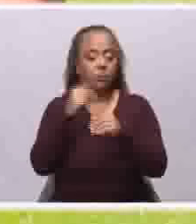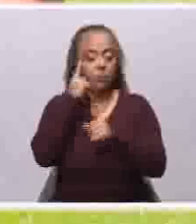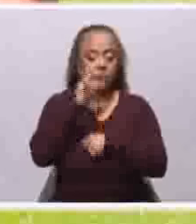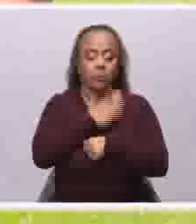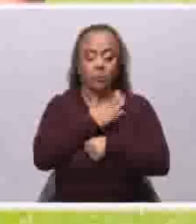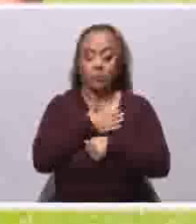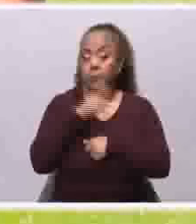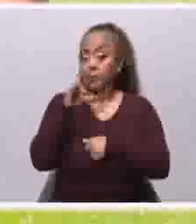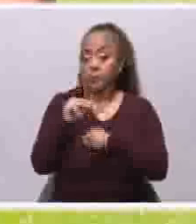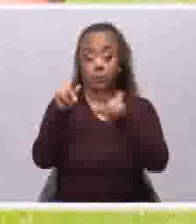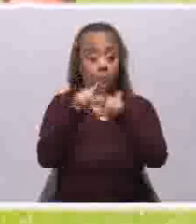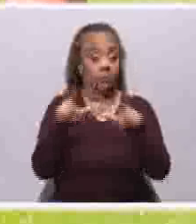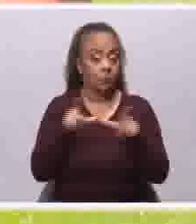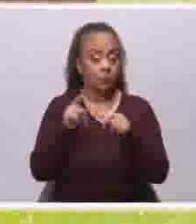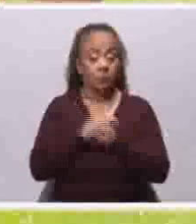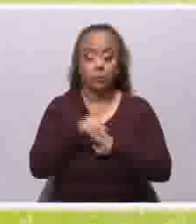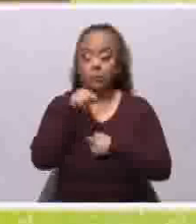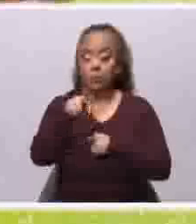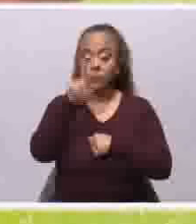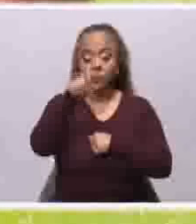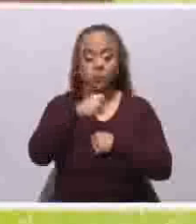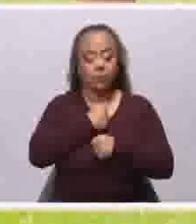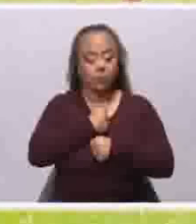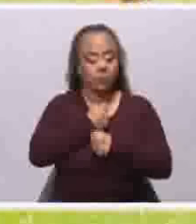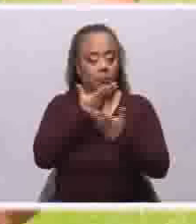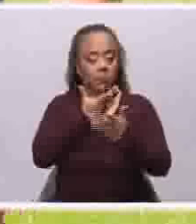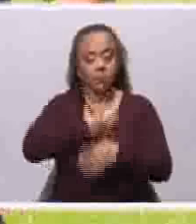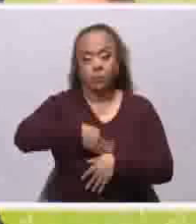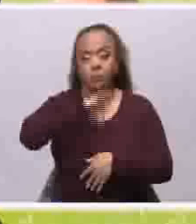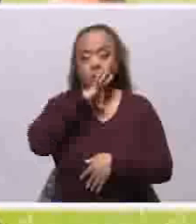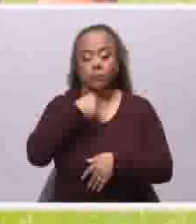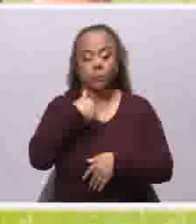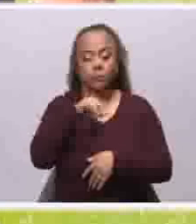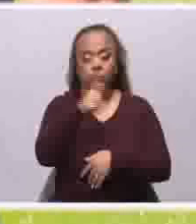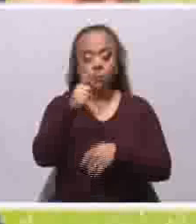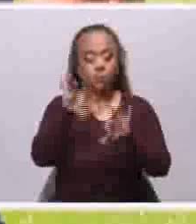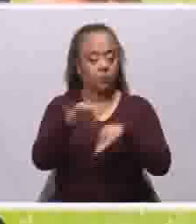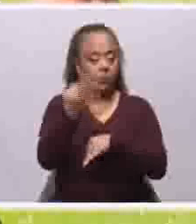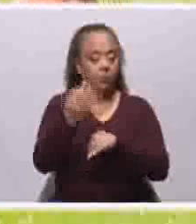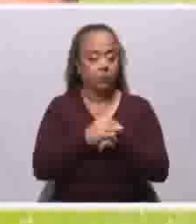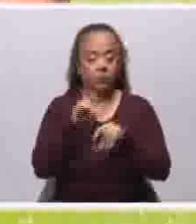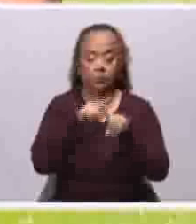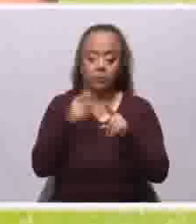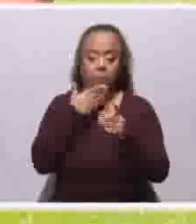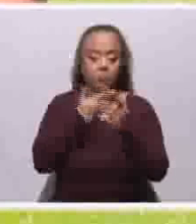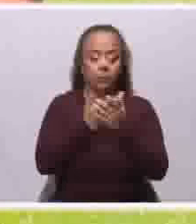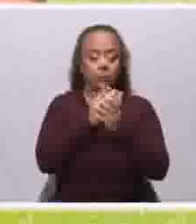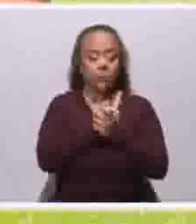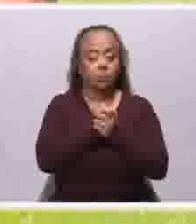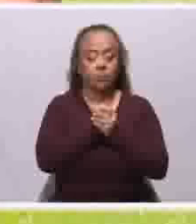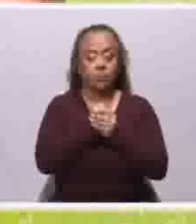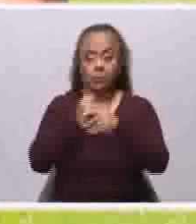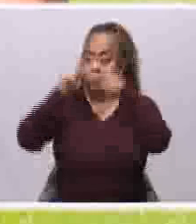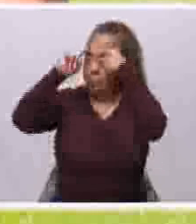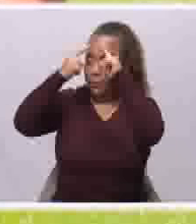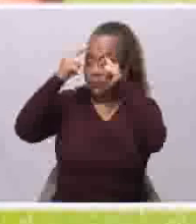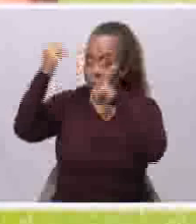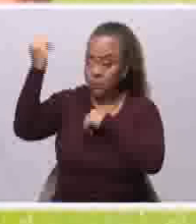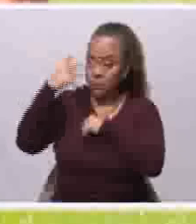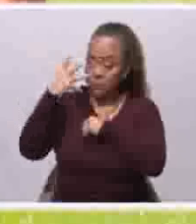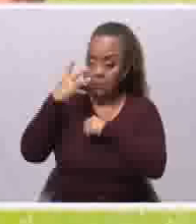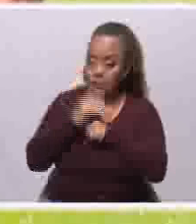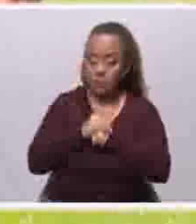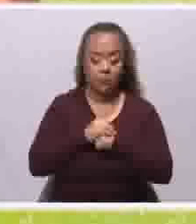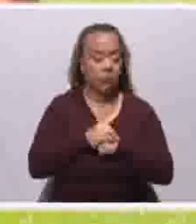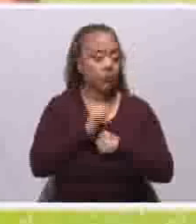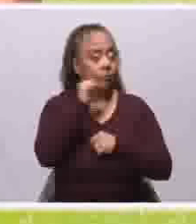mí no es el lugar donde él tenía que desahogar su frustración hay otras formas Pero pero bueno le do la cabecita del Sol sí